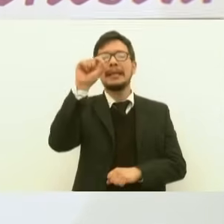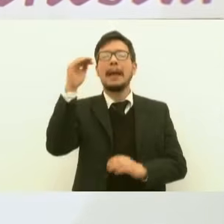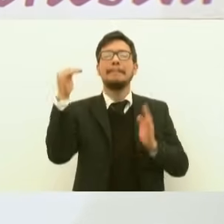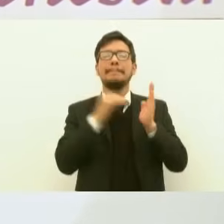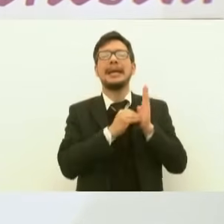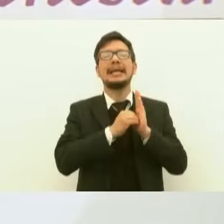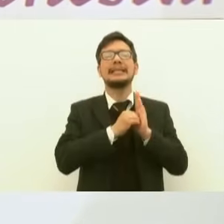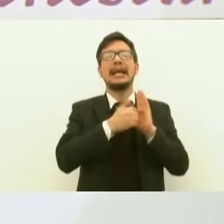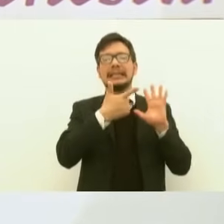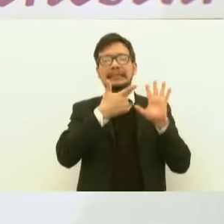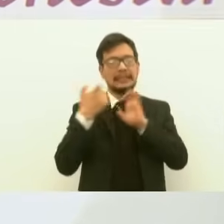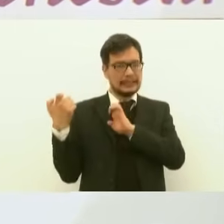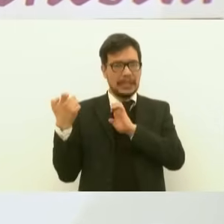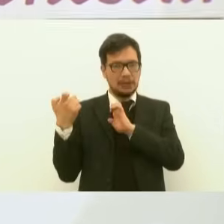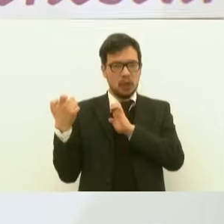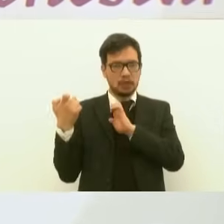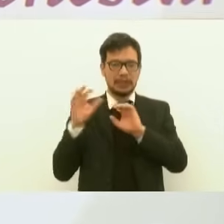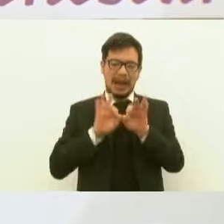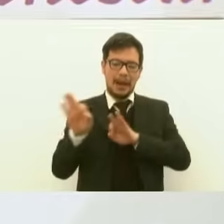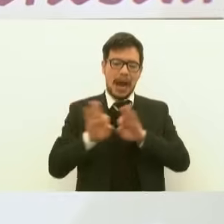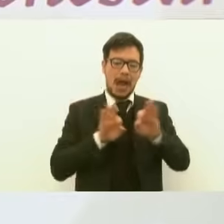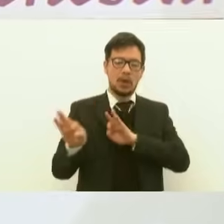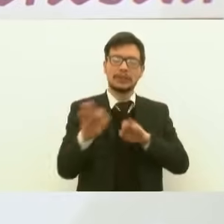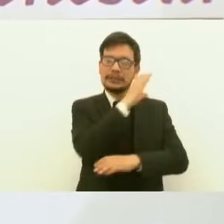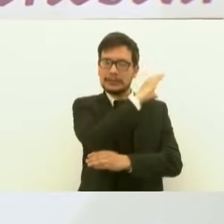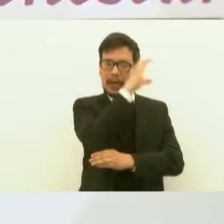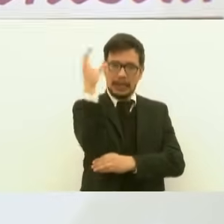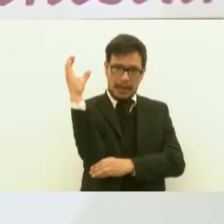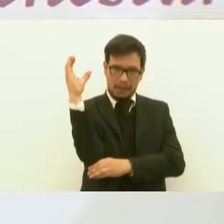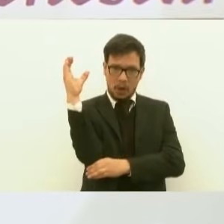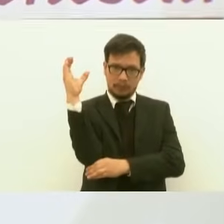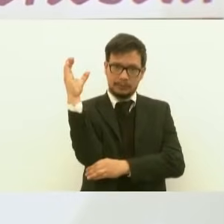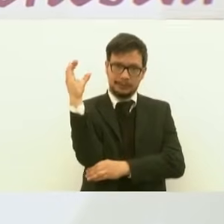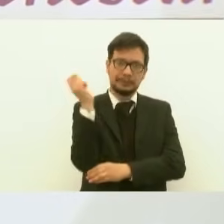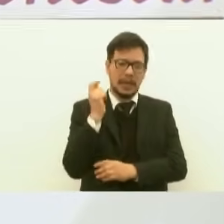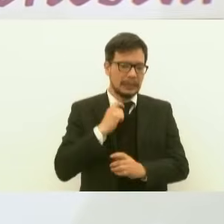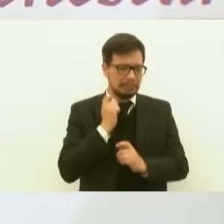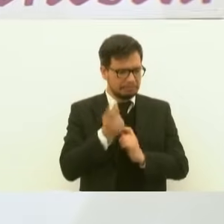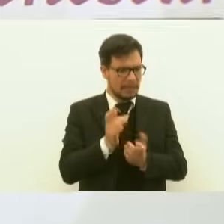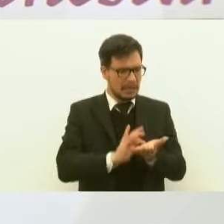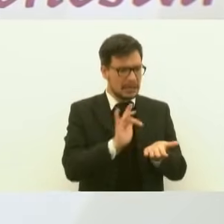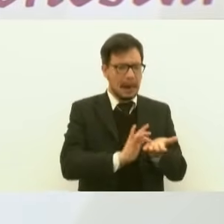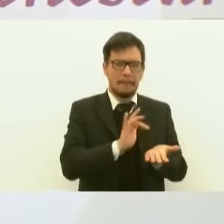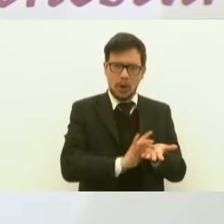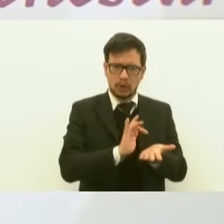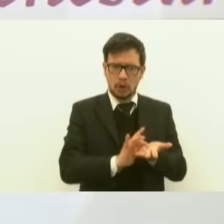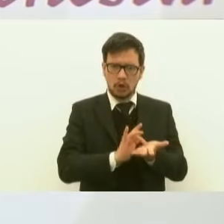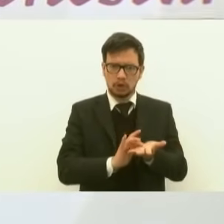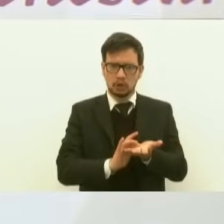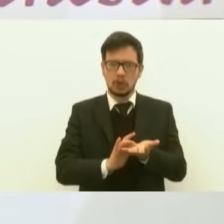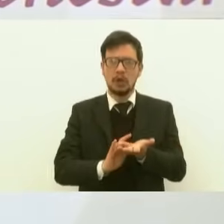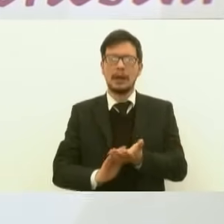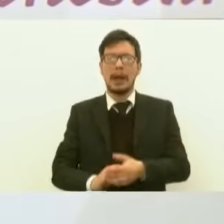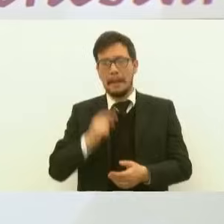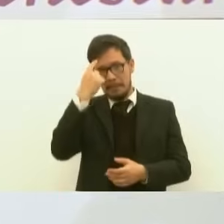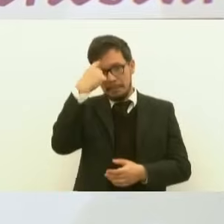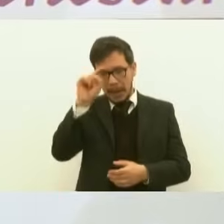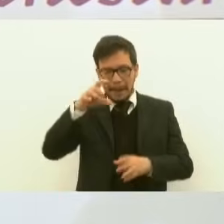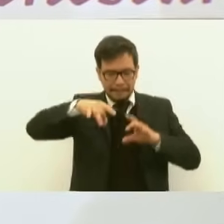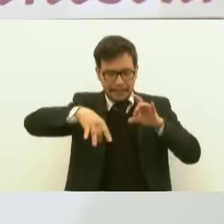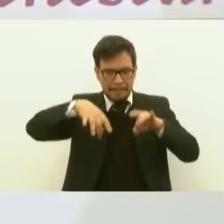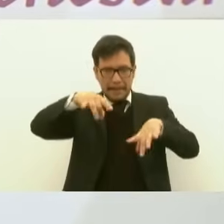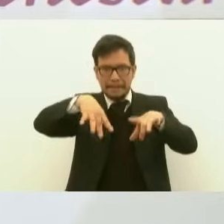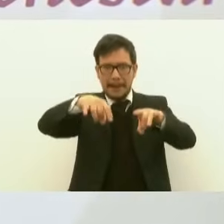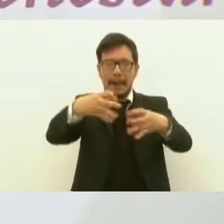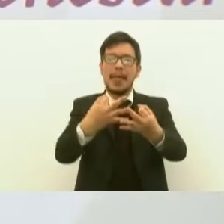20.744 sembradores que reciben un jornal para cultivar sus